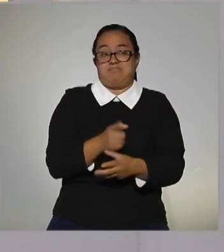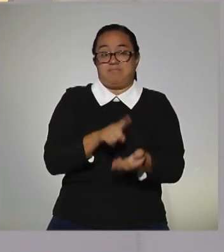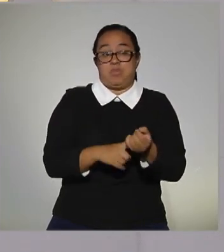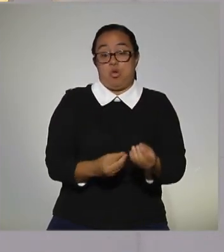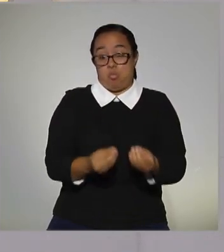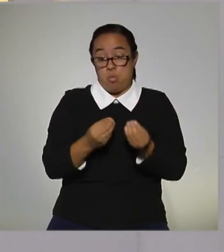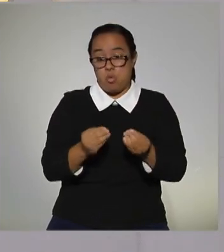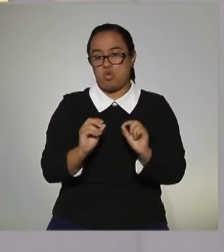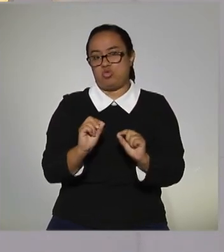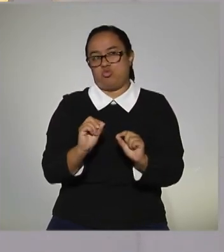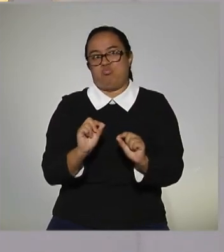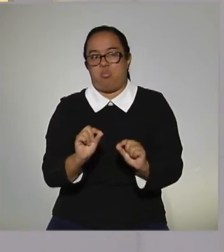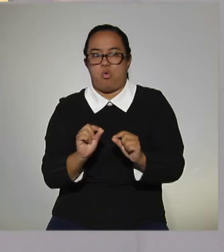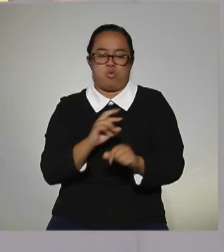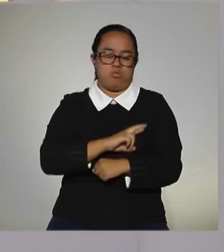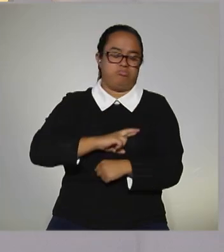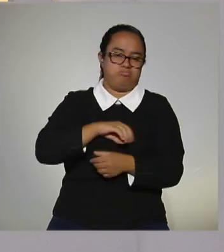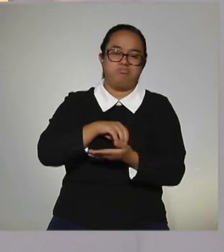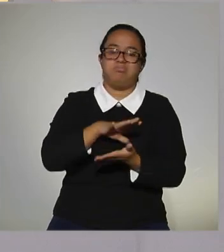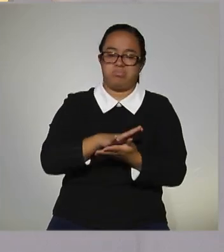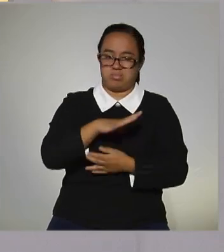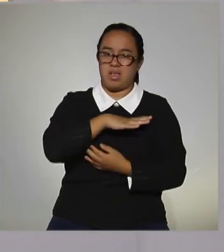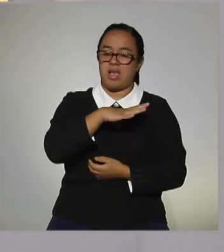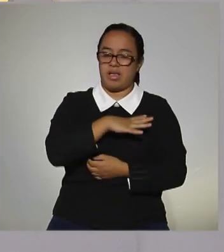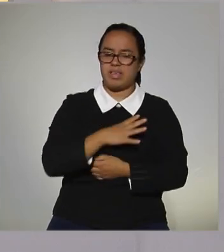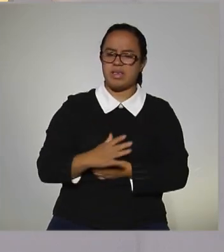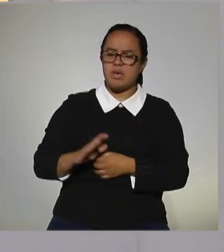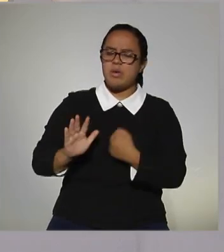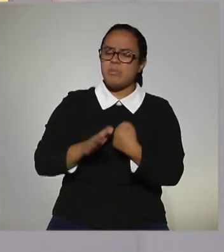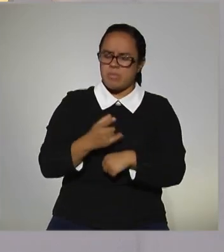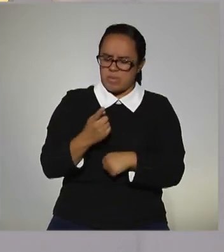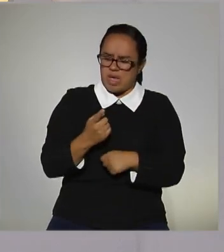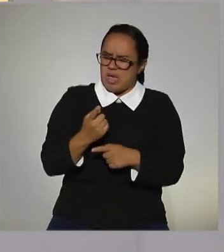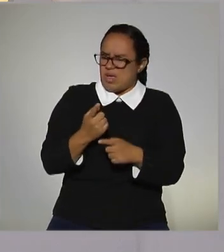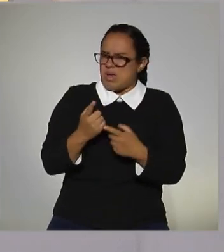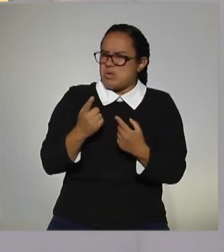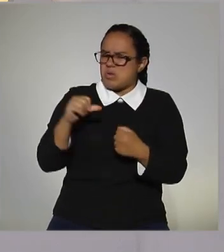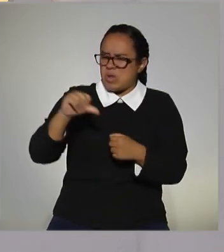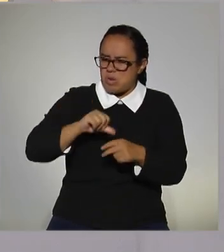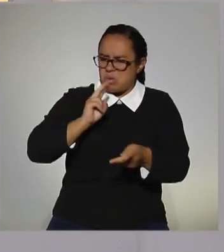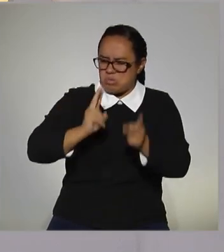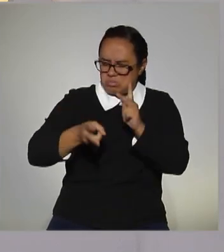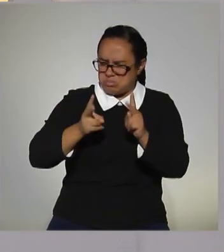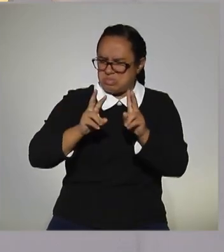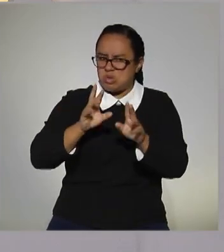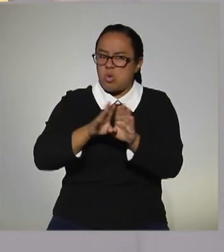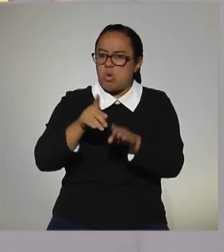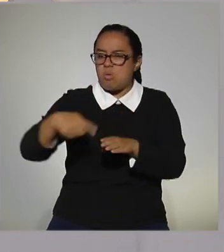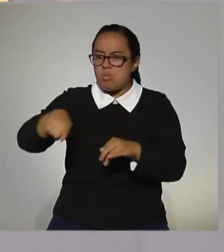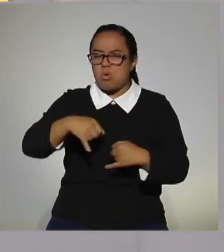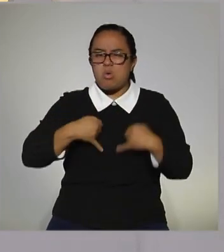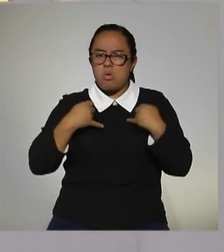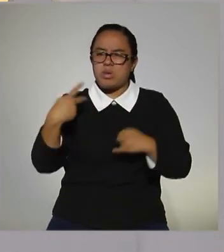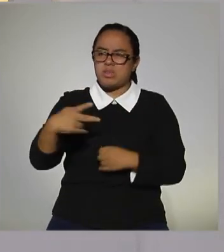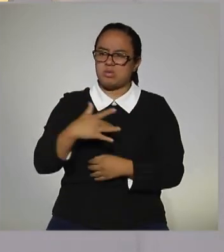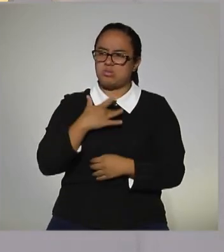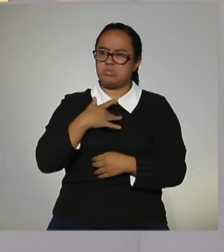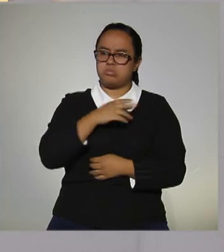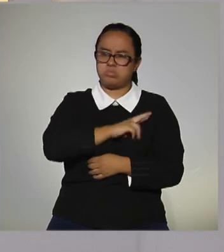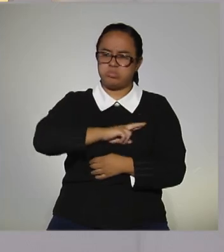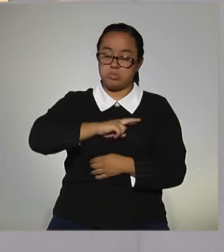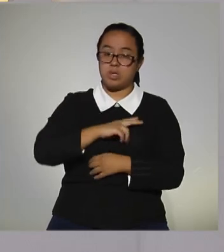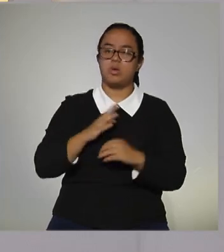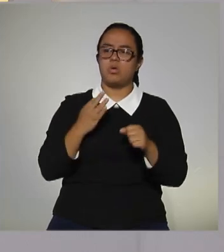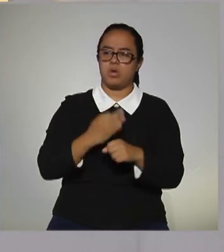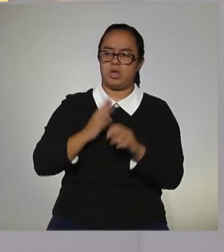resentimiento y justo hoy se va a hablar de este tema, qué es, cómo se maneja, cómo se presenta en los jóvenes. Así es que ya estamos completamente